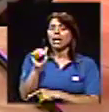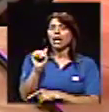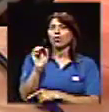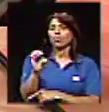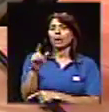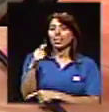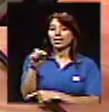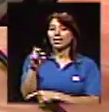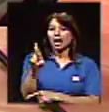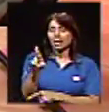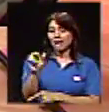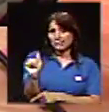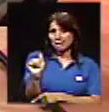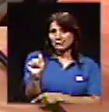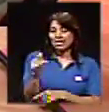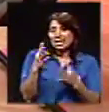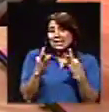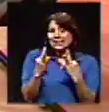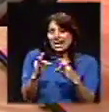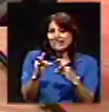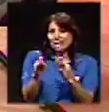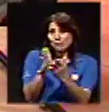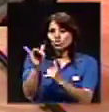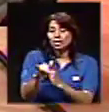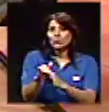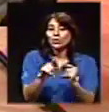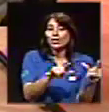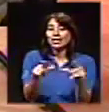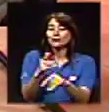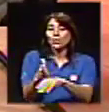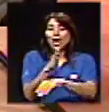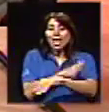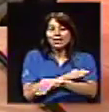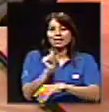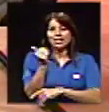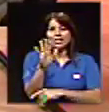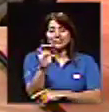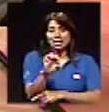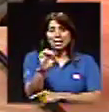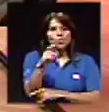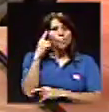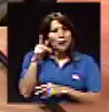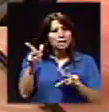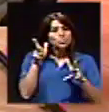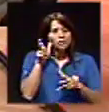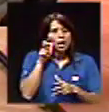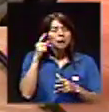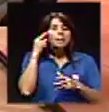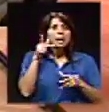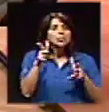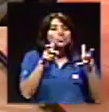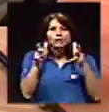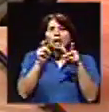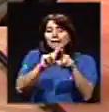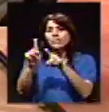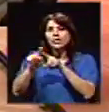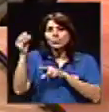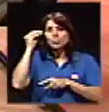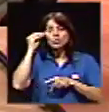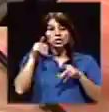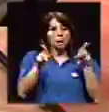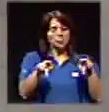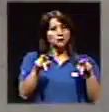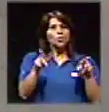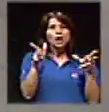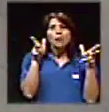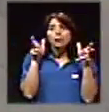antes del 15 de enero para escuchar a la academia y a la gente que asuma posición antes de las votaciones y que el votante sepa por qué está